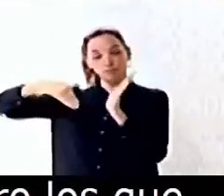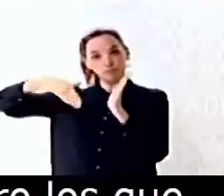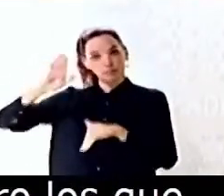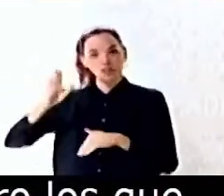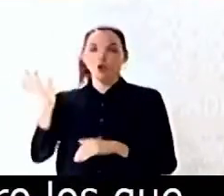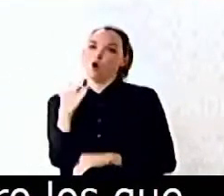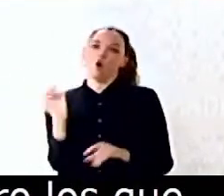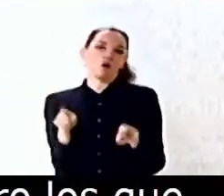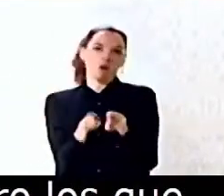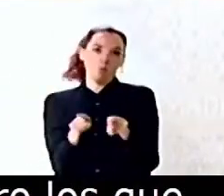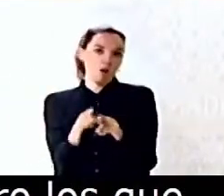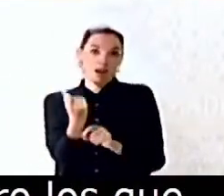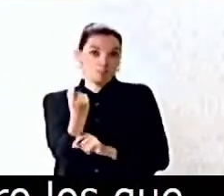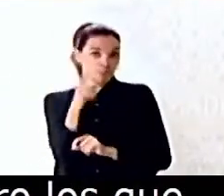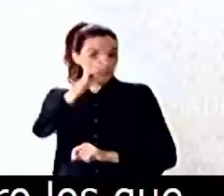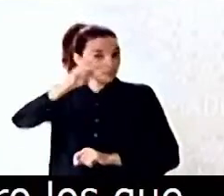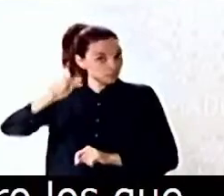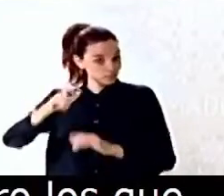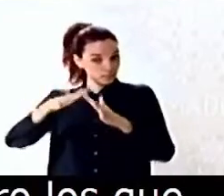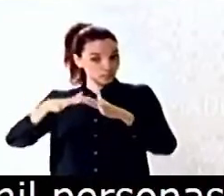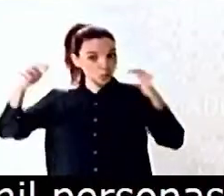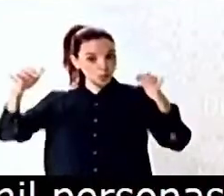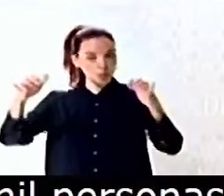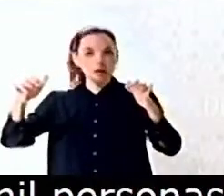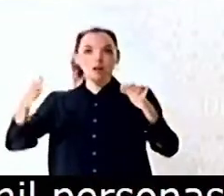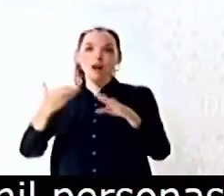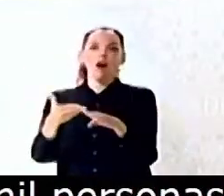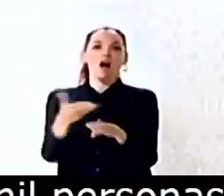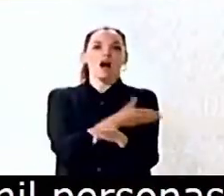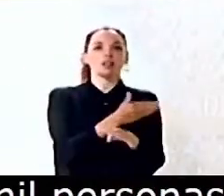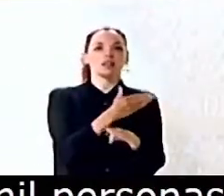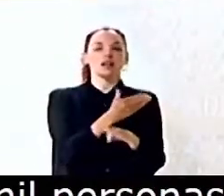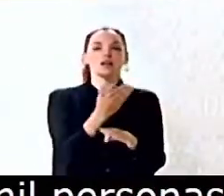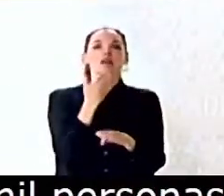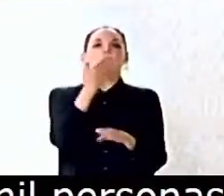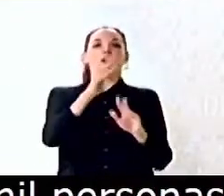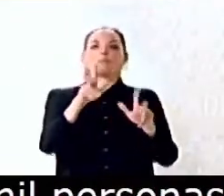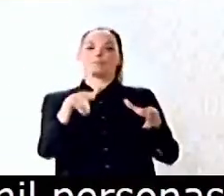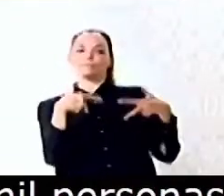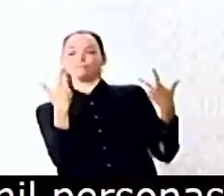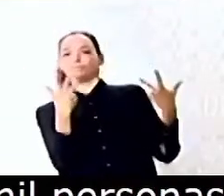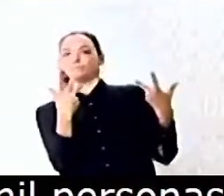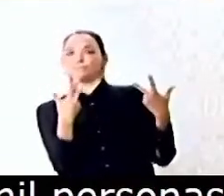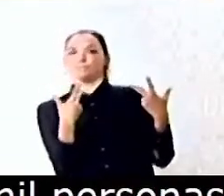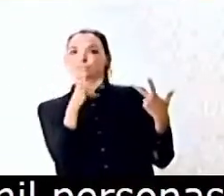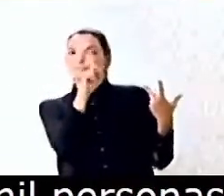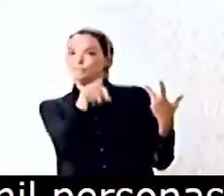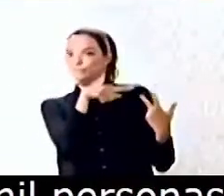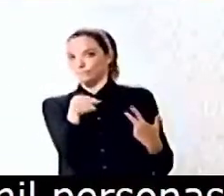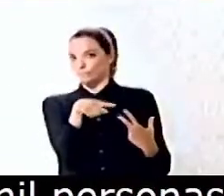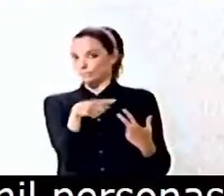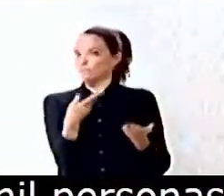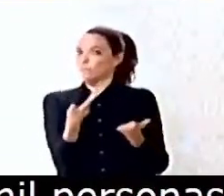igual a 1.000 personas tienen que solicitar autorización a la Dirección General de Salud Pública para su realización.